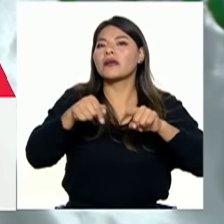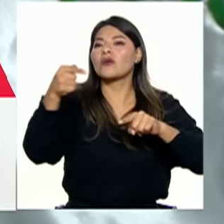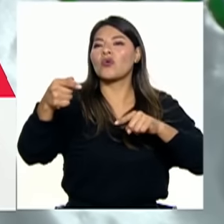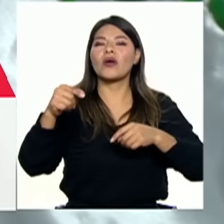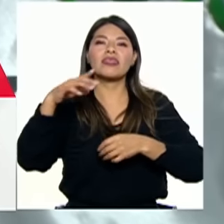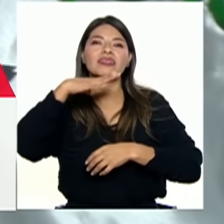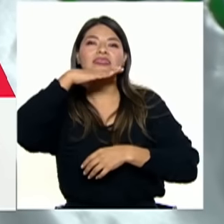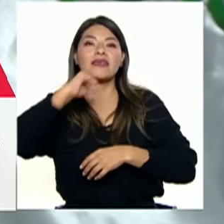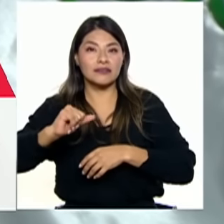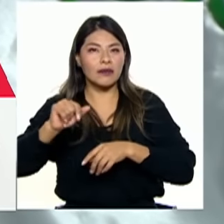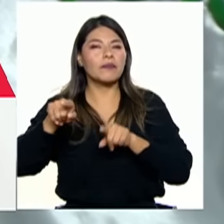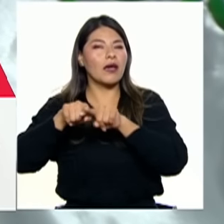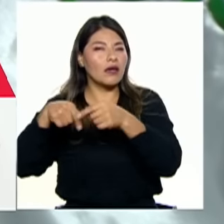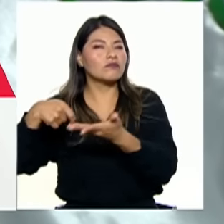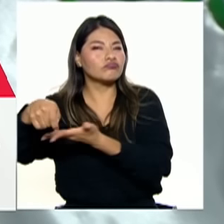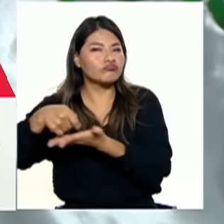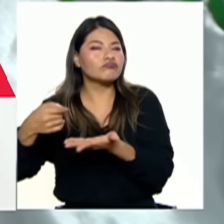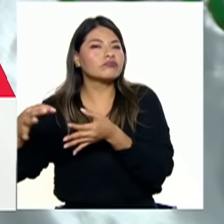del presente año.